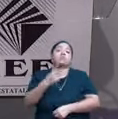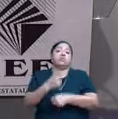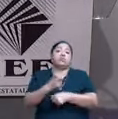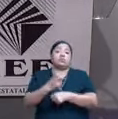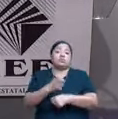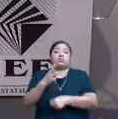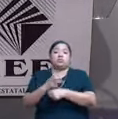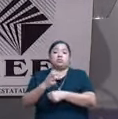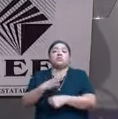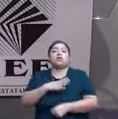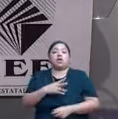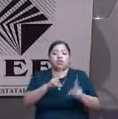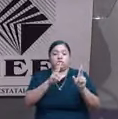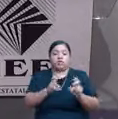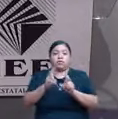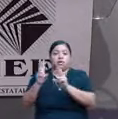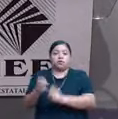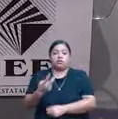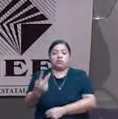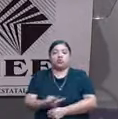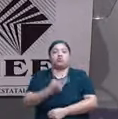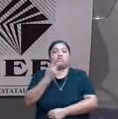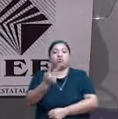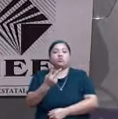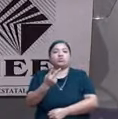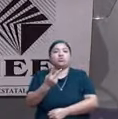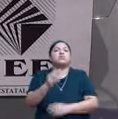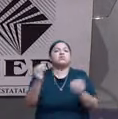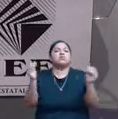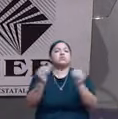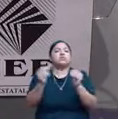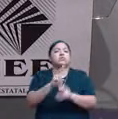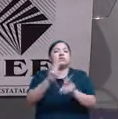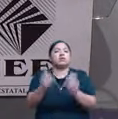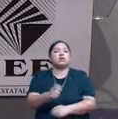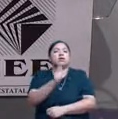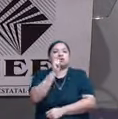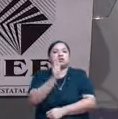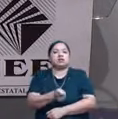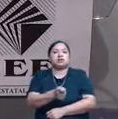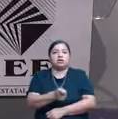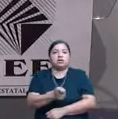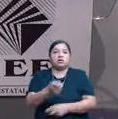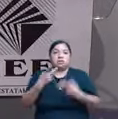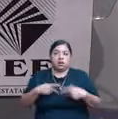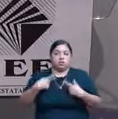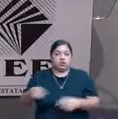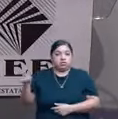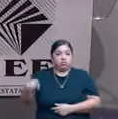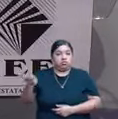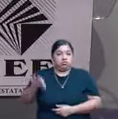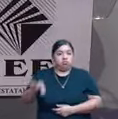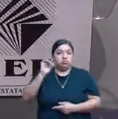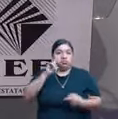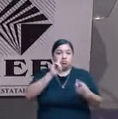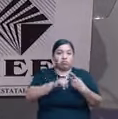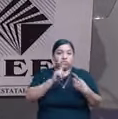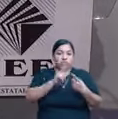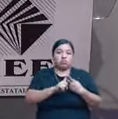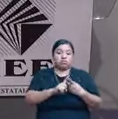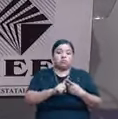bloques temáticos en los cuales se debatirán dos temas elegidos por la ciudadanía, los cuales son el tema